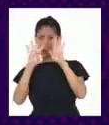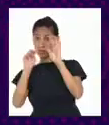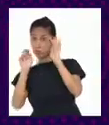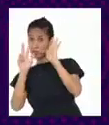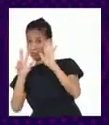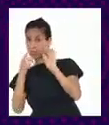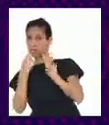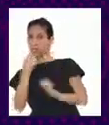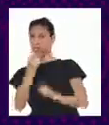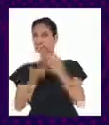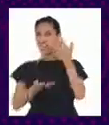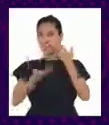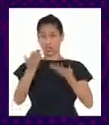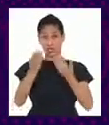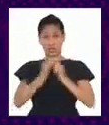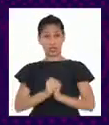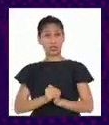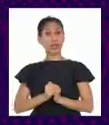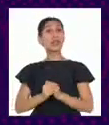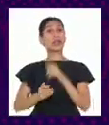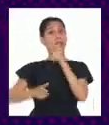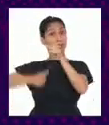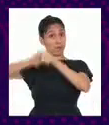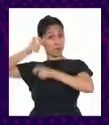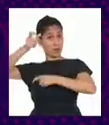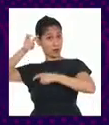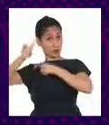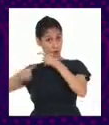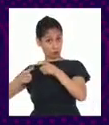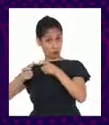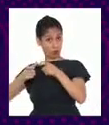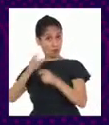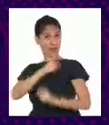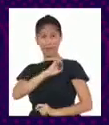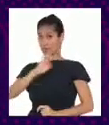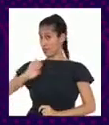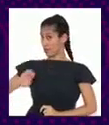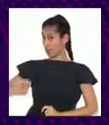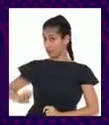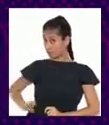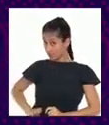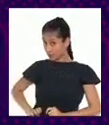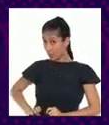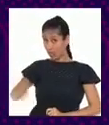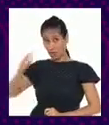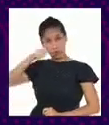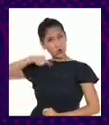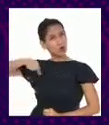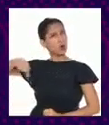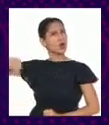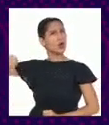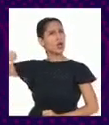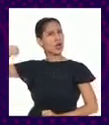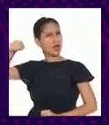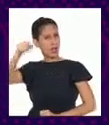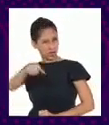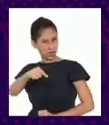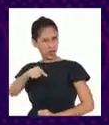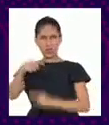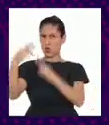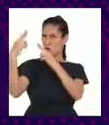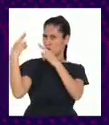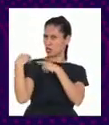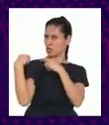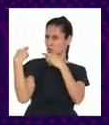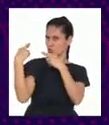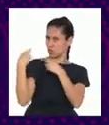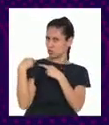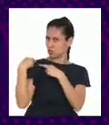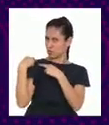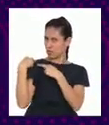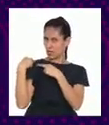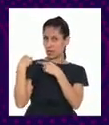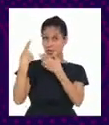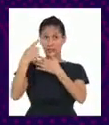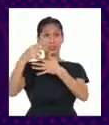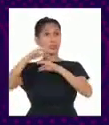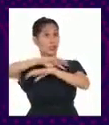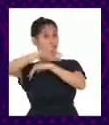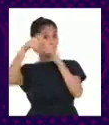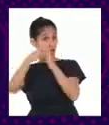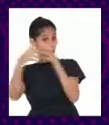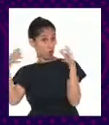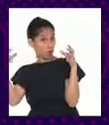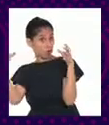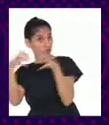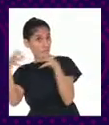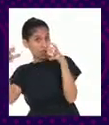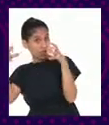los funcionarios de dirección y o personal de confianza de las entidades y reparticiones públicas conformantes del sector público